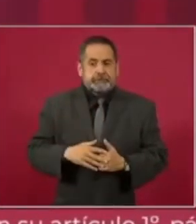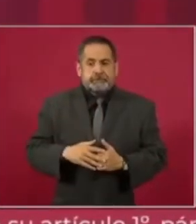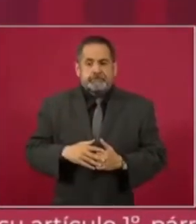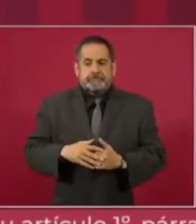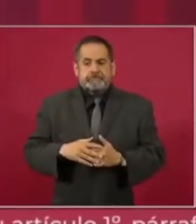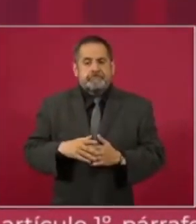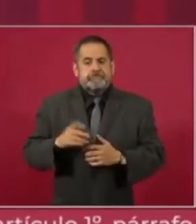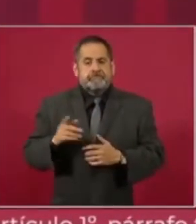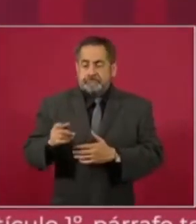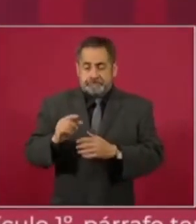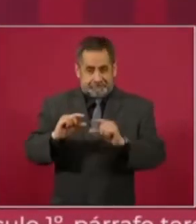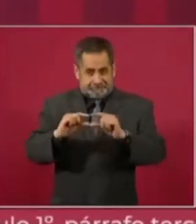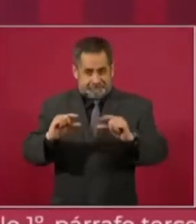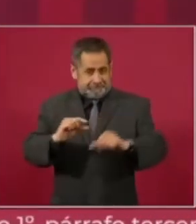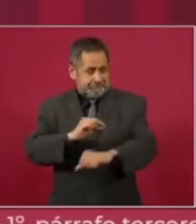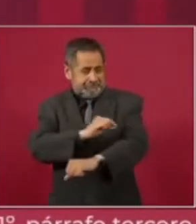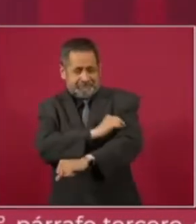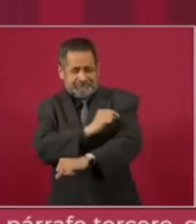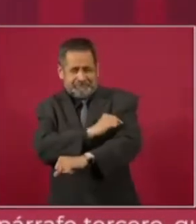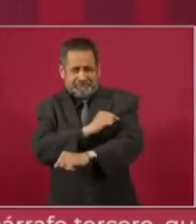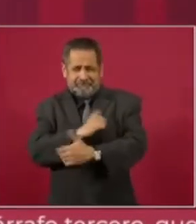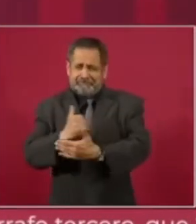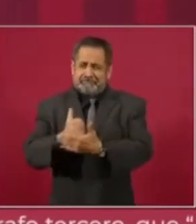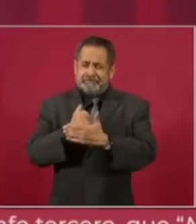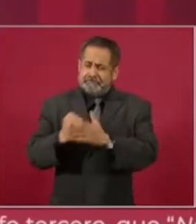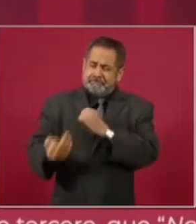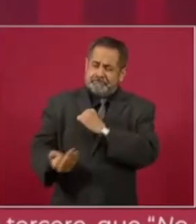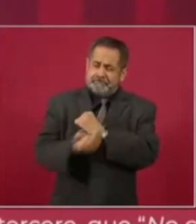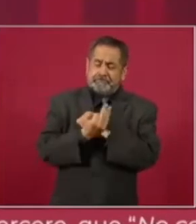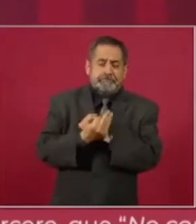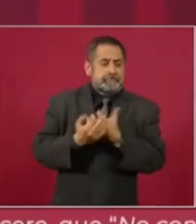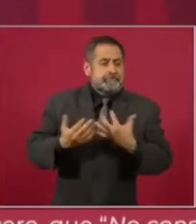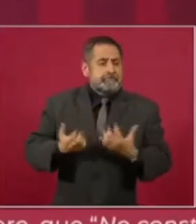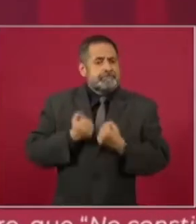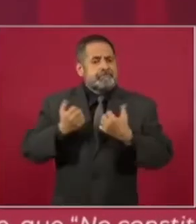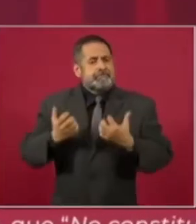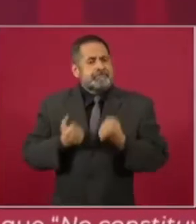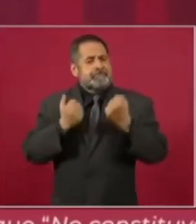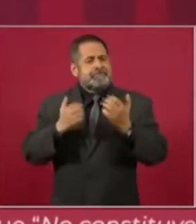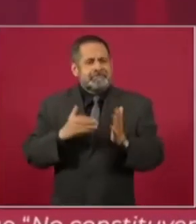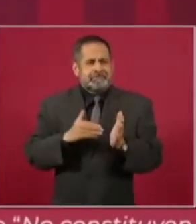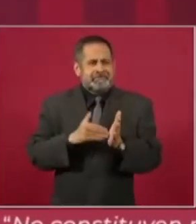protegió, salvó millones de vidas en el mundo,